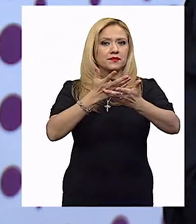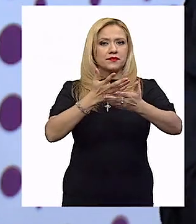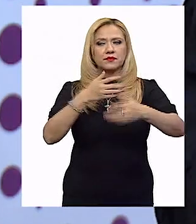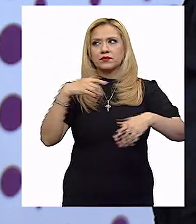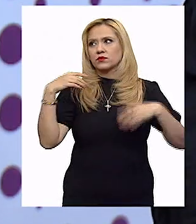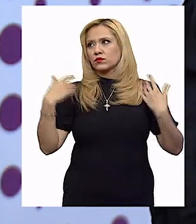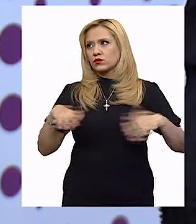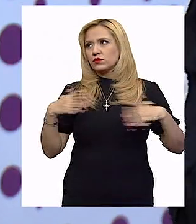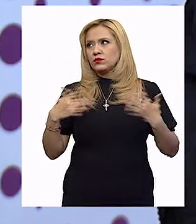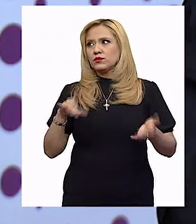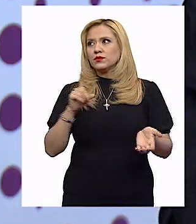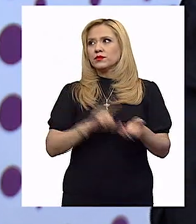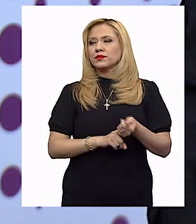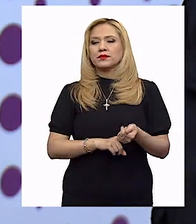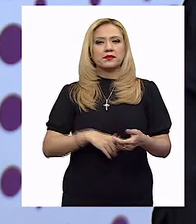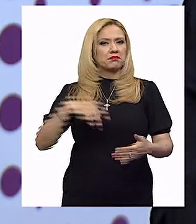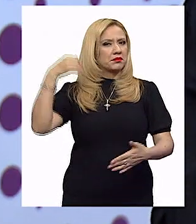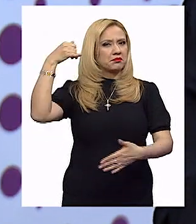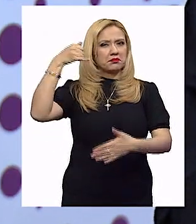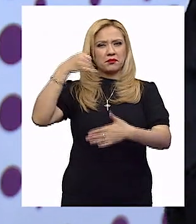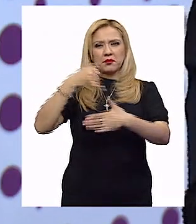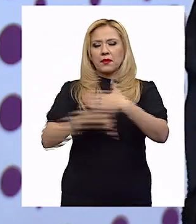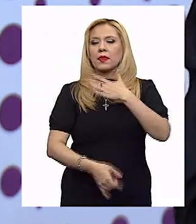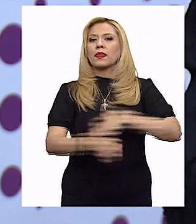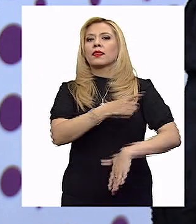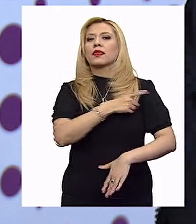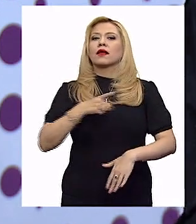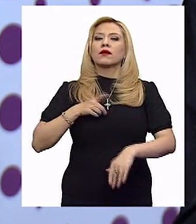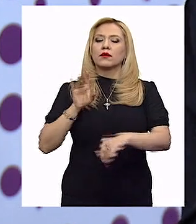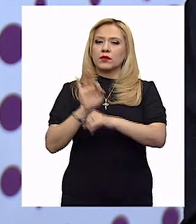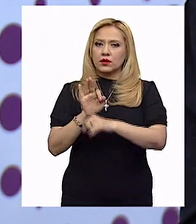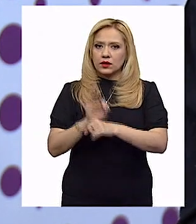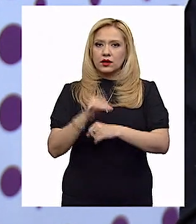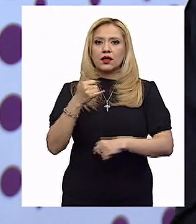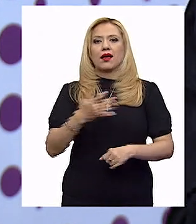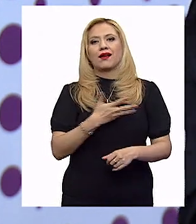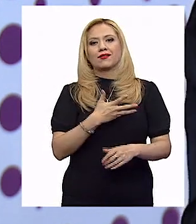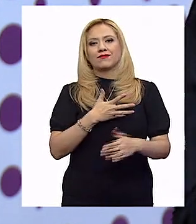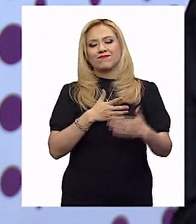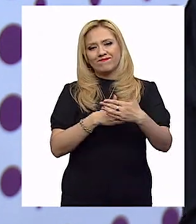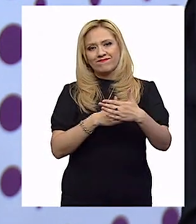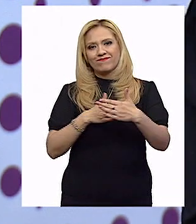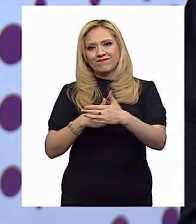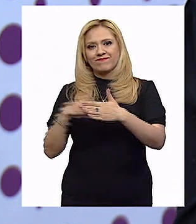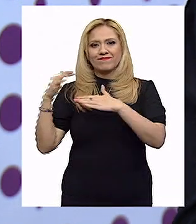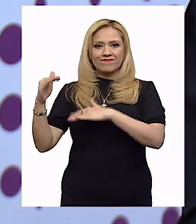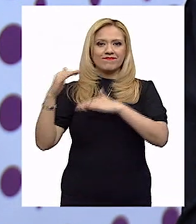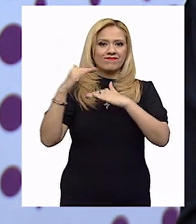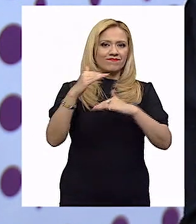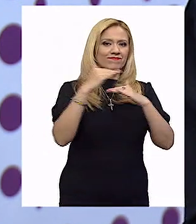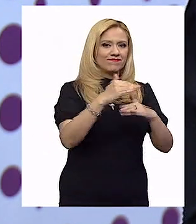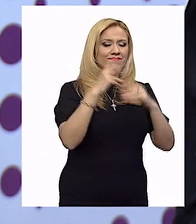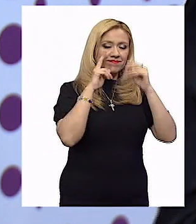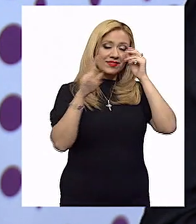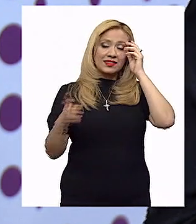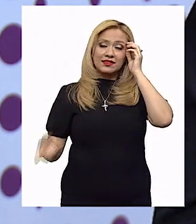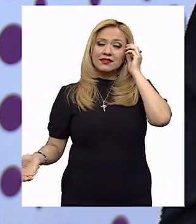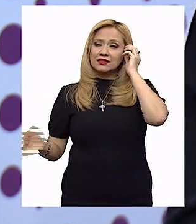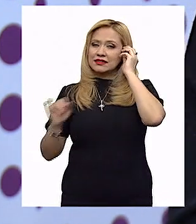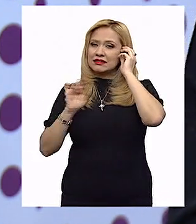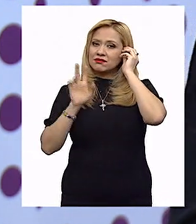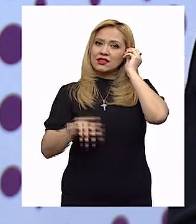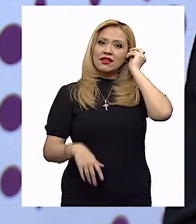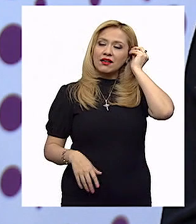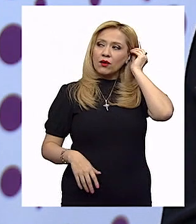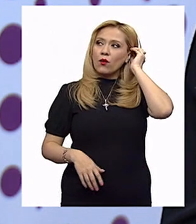desde una perspectiva muy amplia y debe ser protegido, pero también tiene sus limitantes y también tenemos que observar esas limitaciones que hay.